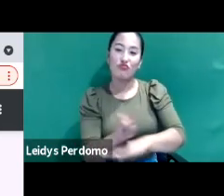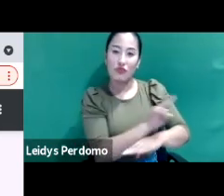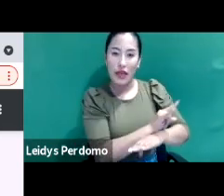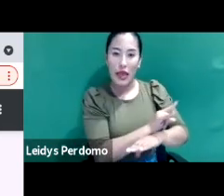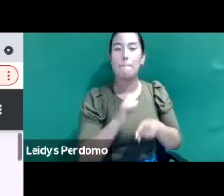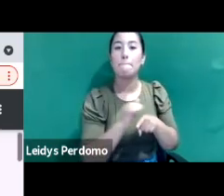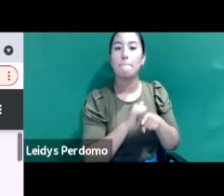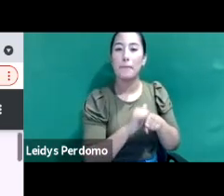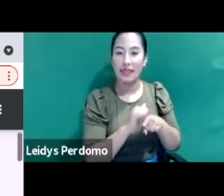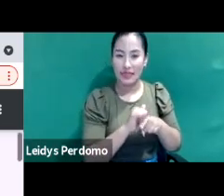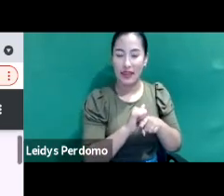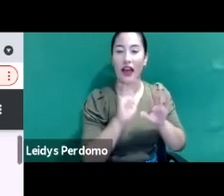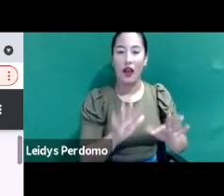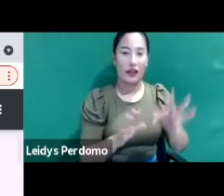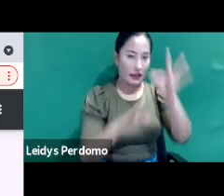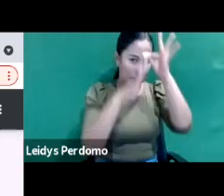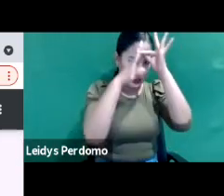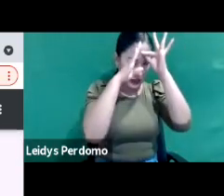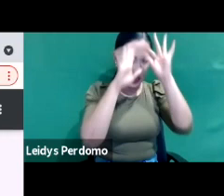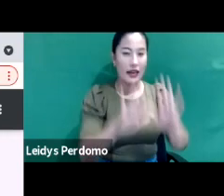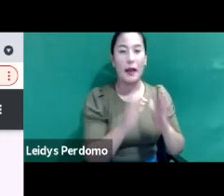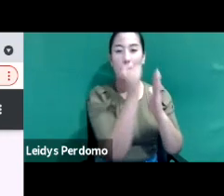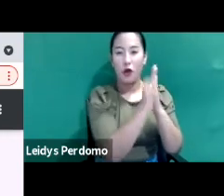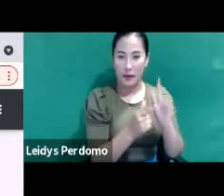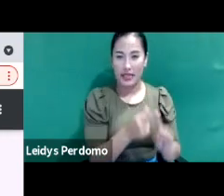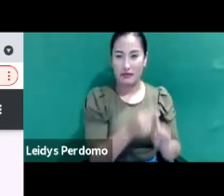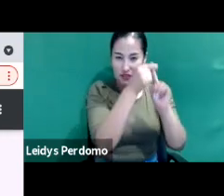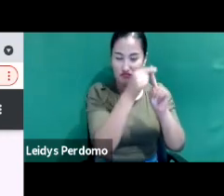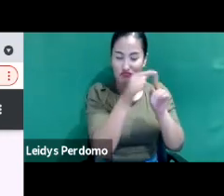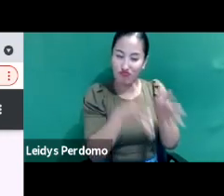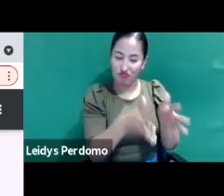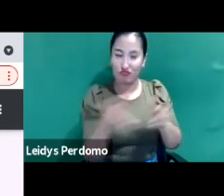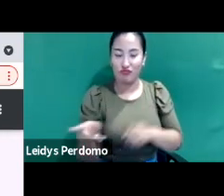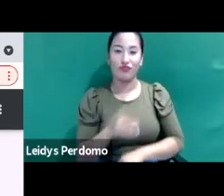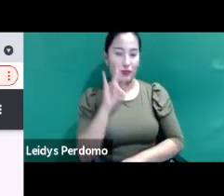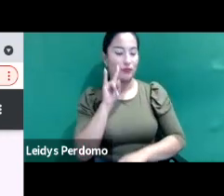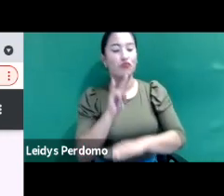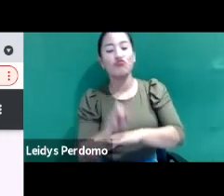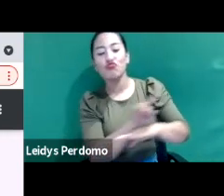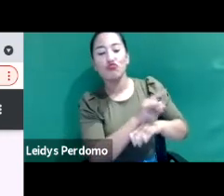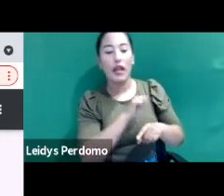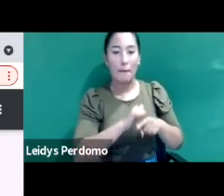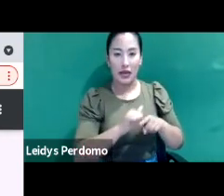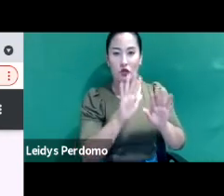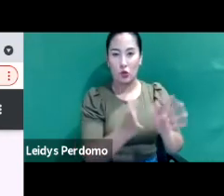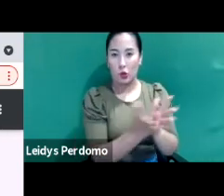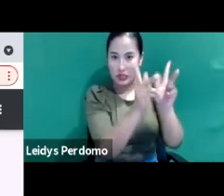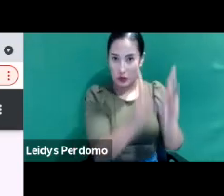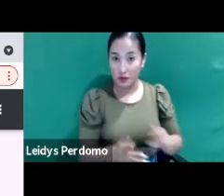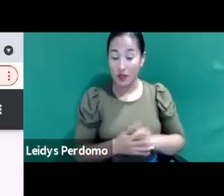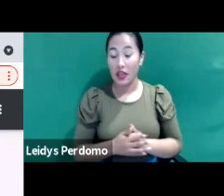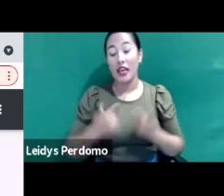en la especialización. Buenas noches a todos. Hola, Diana. Y yo soy